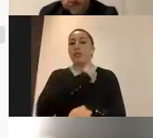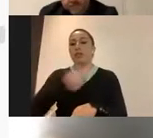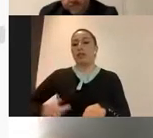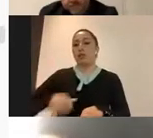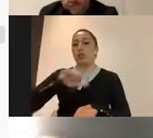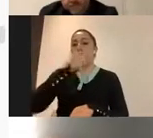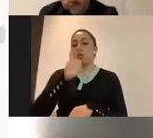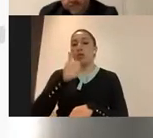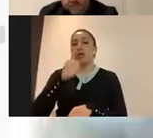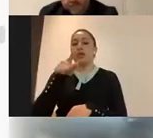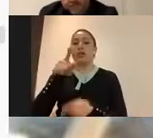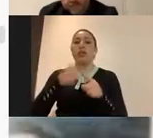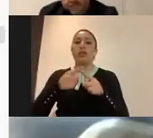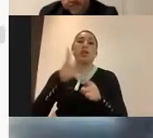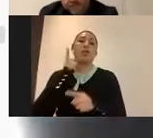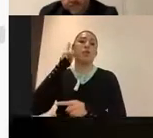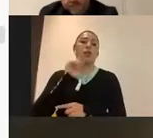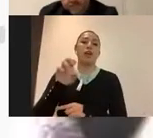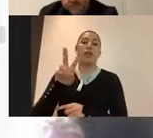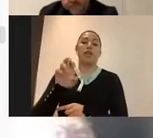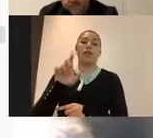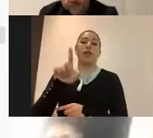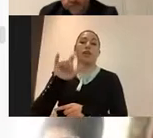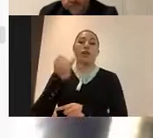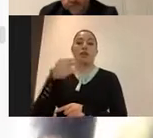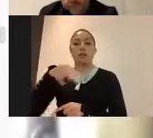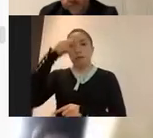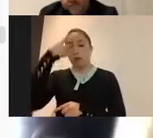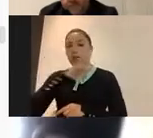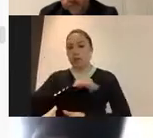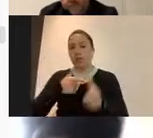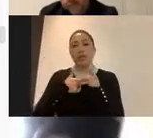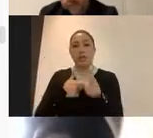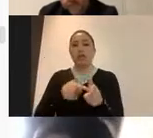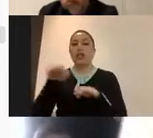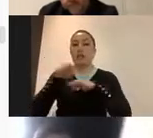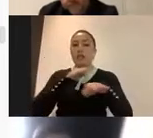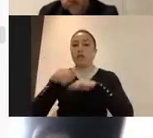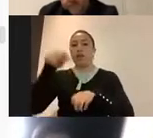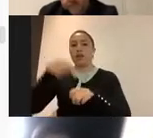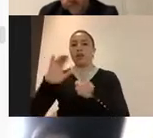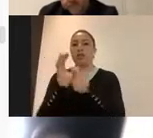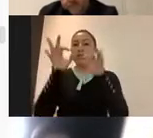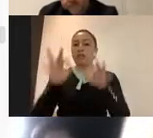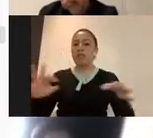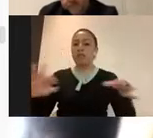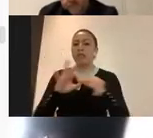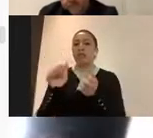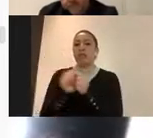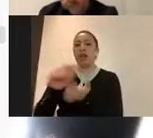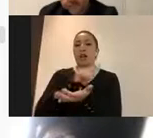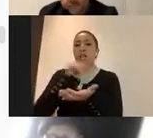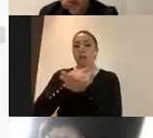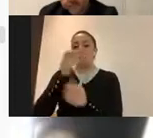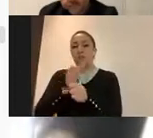la diputada Evelyn Parra Álvarez para seguir avanzando en los trabajos de manera legal y formal para esta